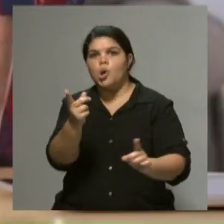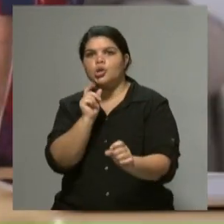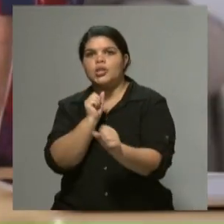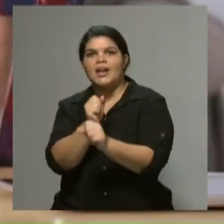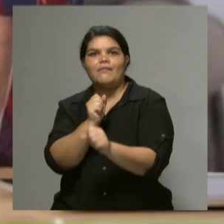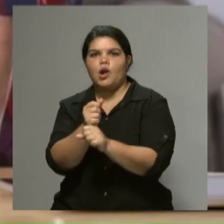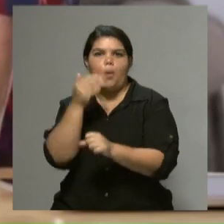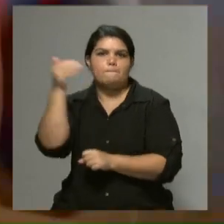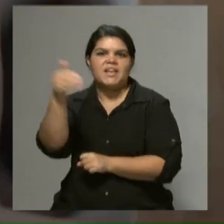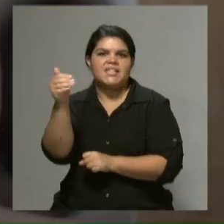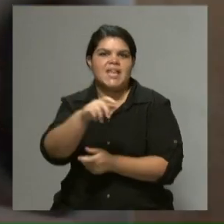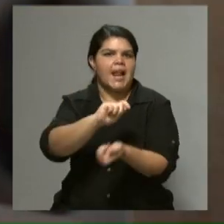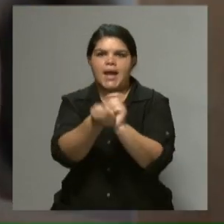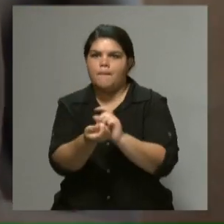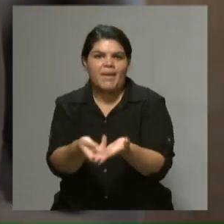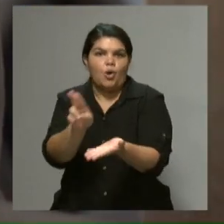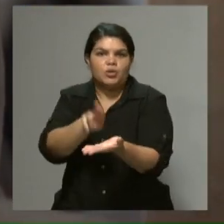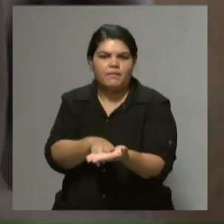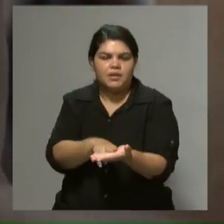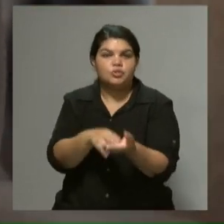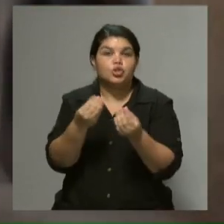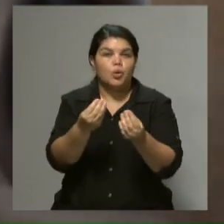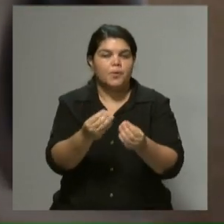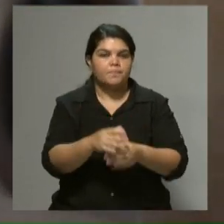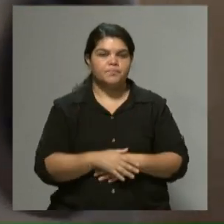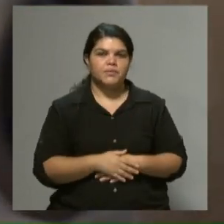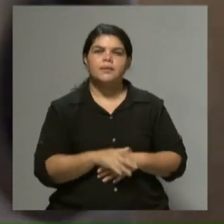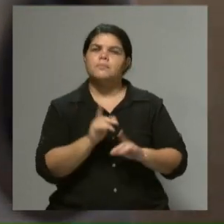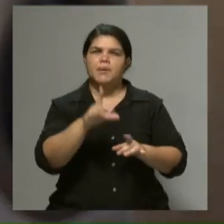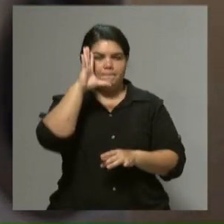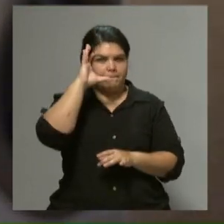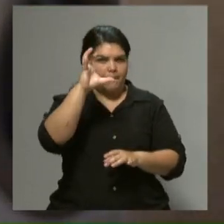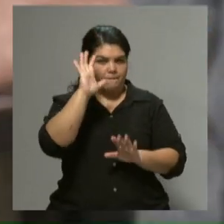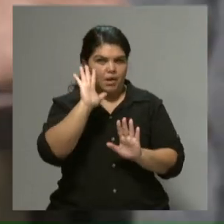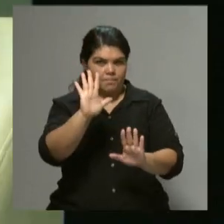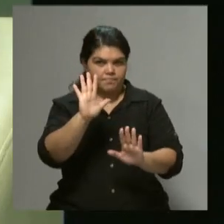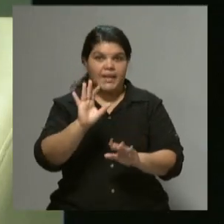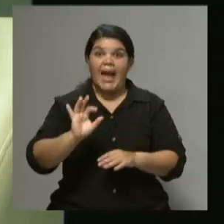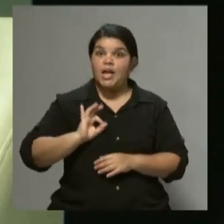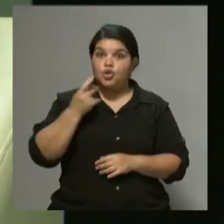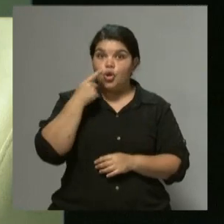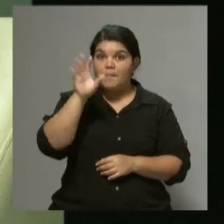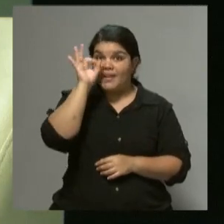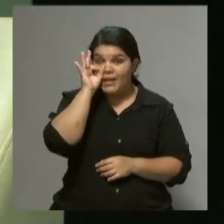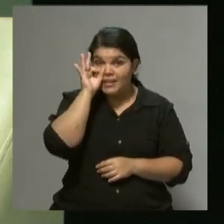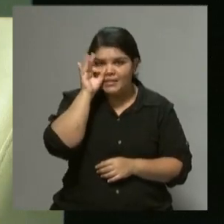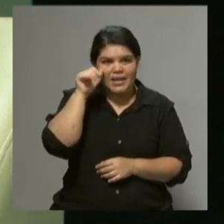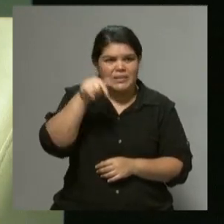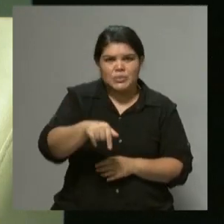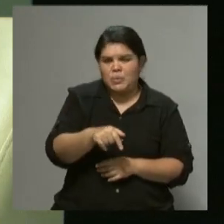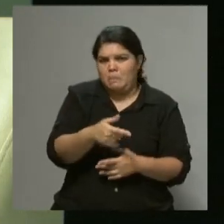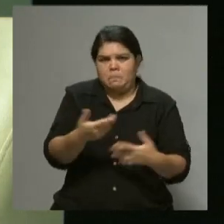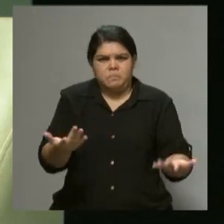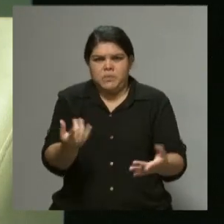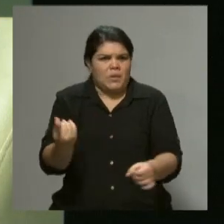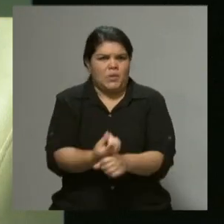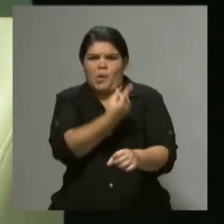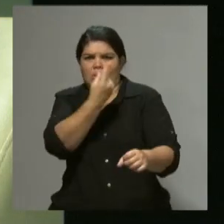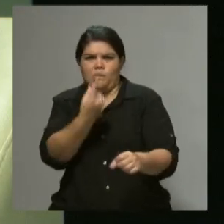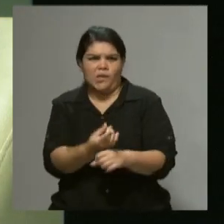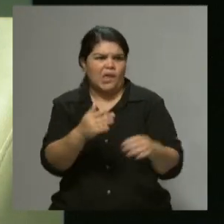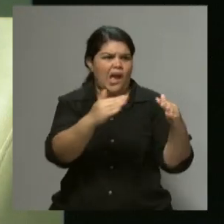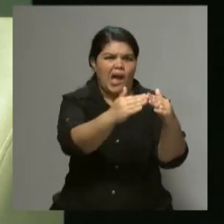en el 2019, 2020, a principios, era algo impensado. Uh-huh. Un trabajo 100% virtual o eran más los